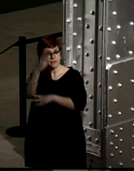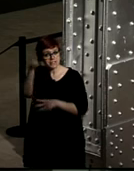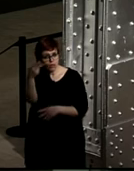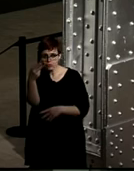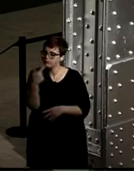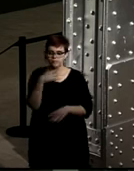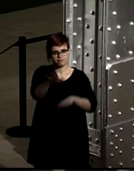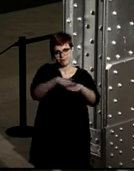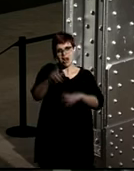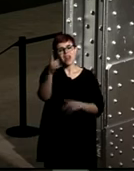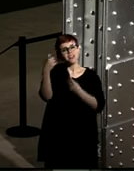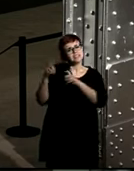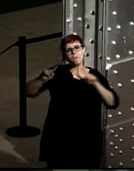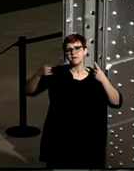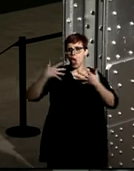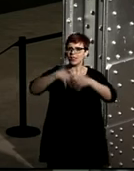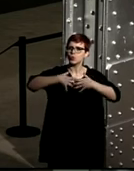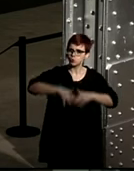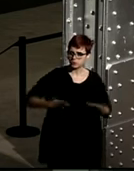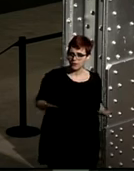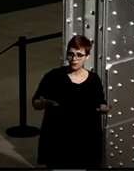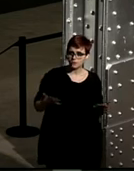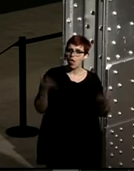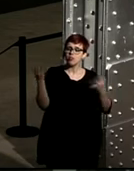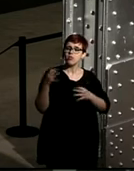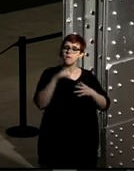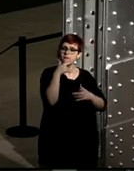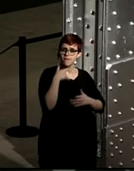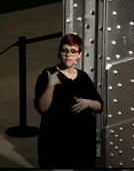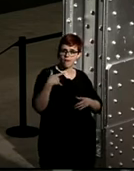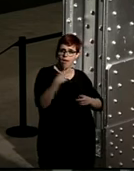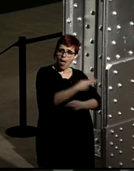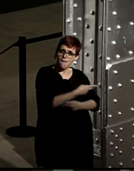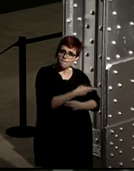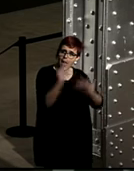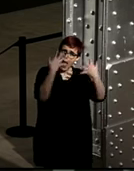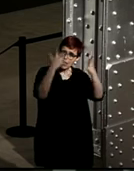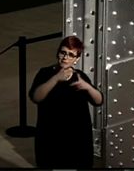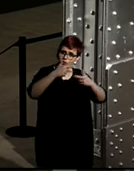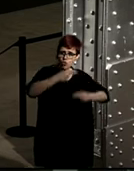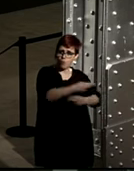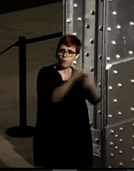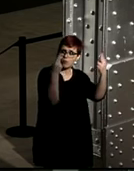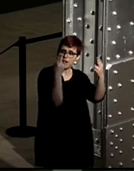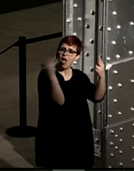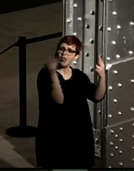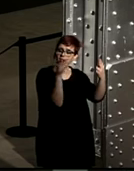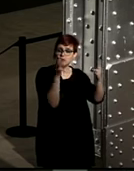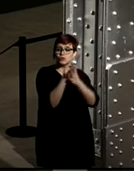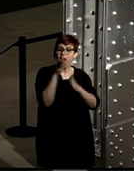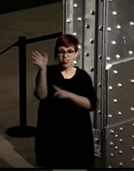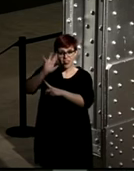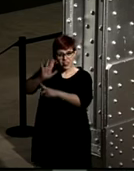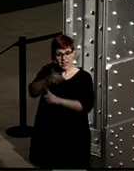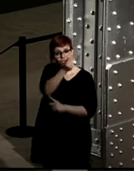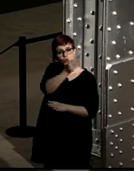la industria tiene que haber una ayuda pública, que en este caso hay que quitar el tópico de que el cine está subvencionado, no,